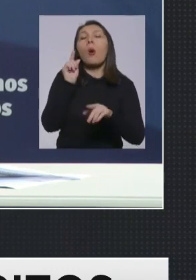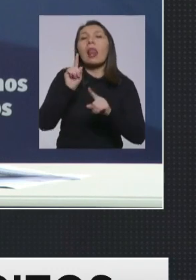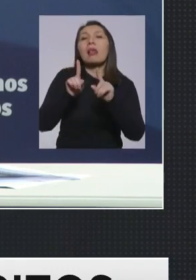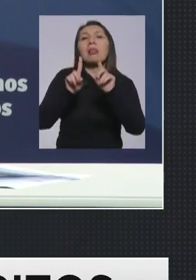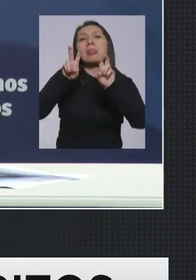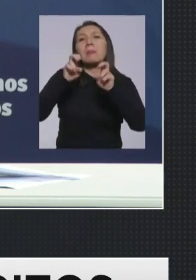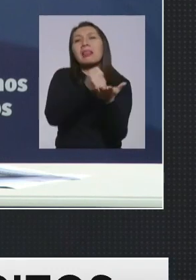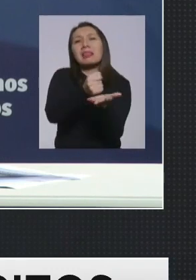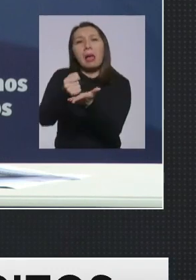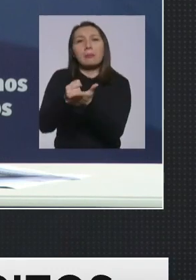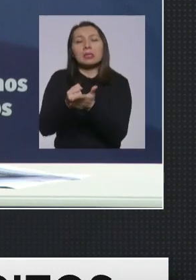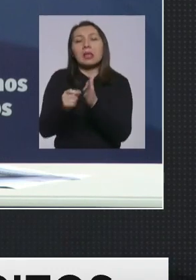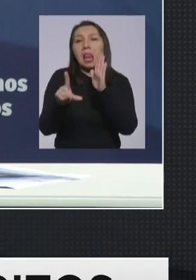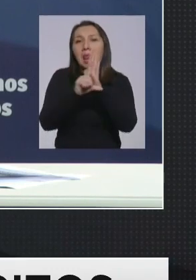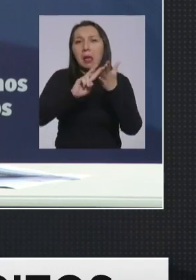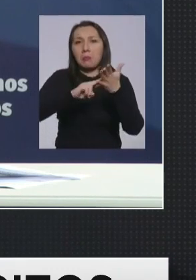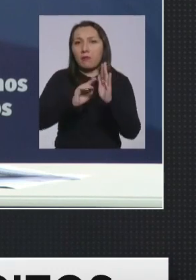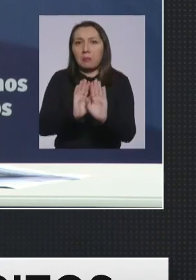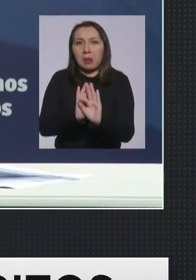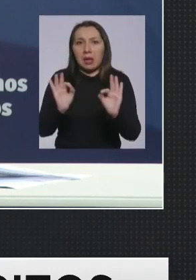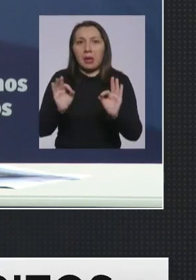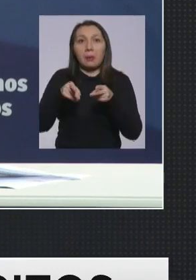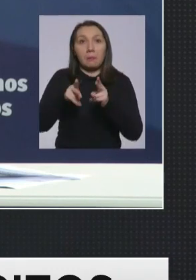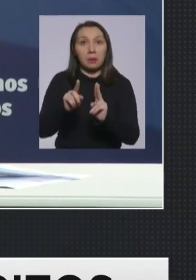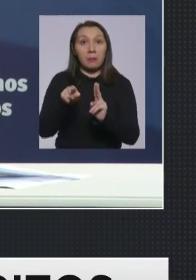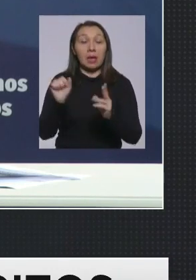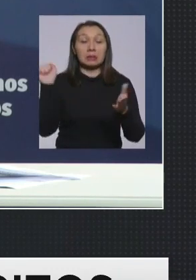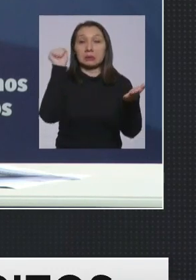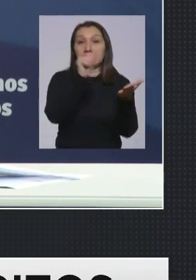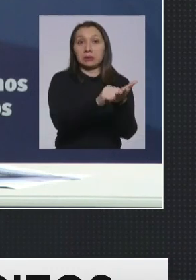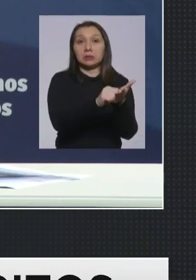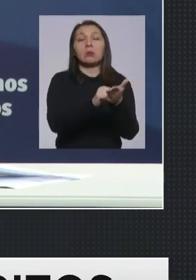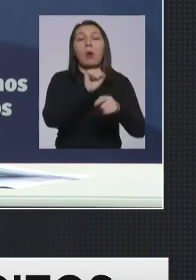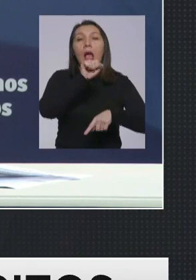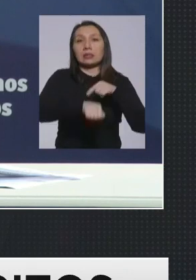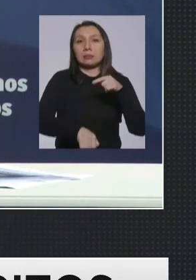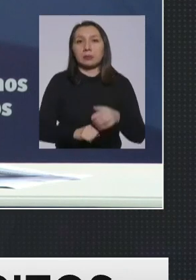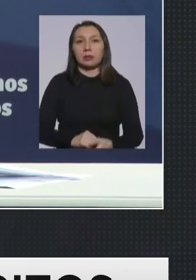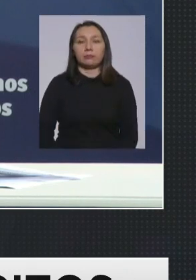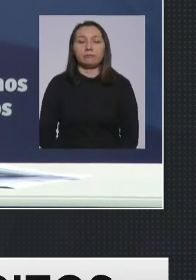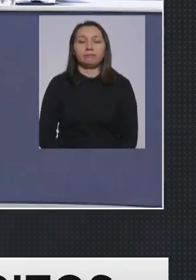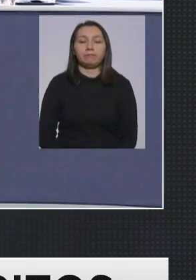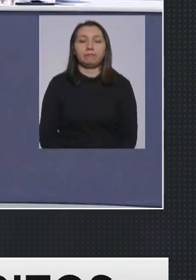que permita obviamente que esta querella sea acogida